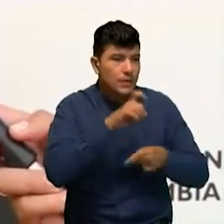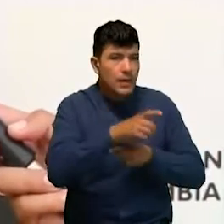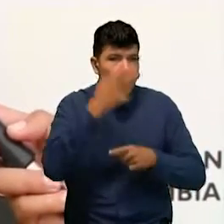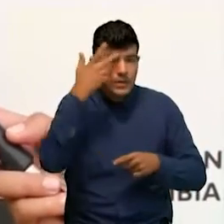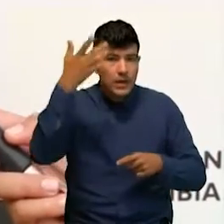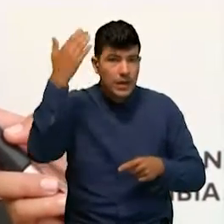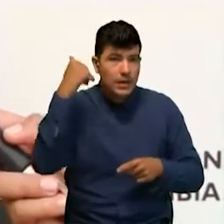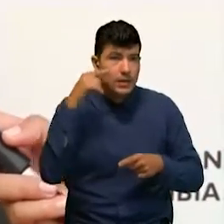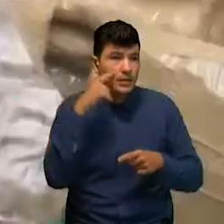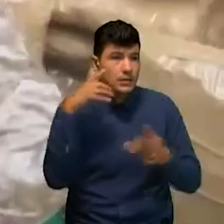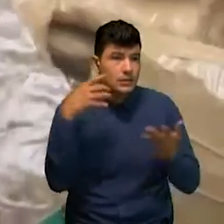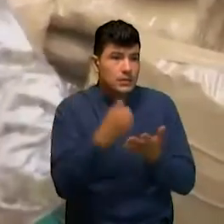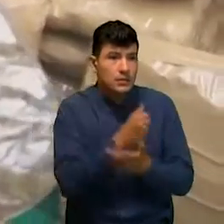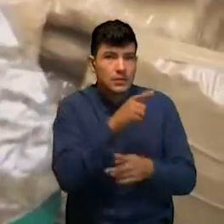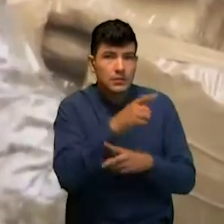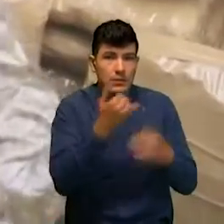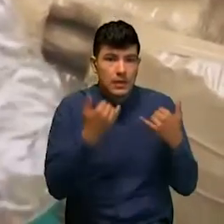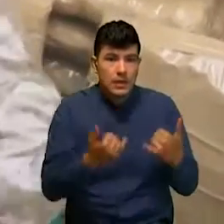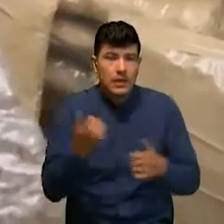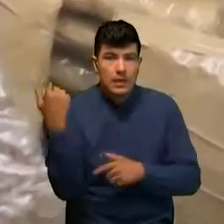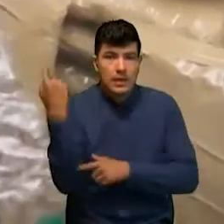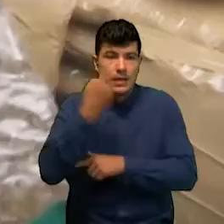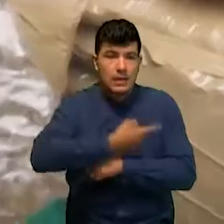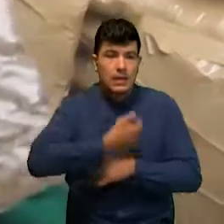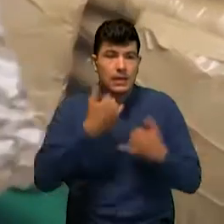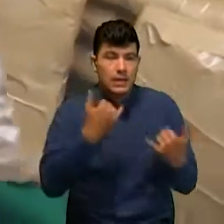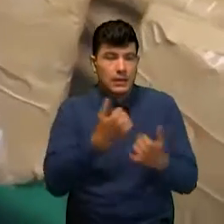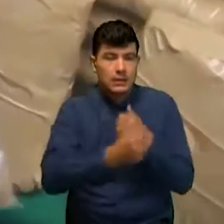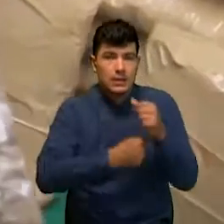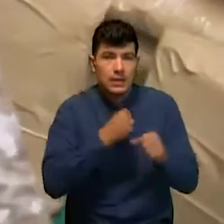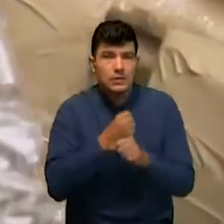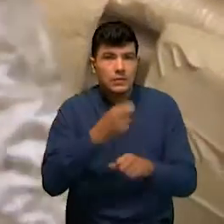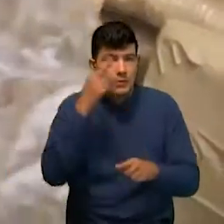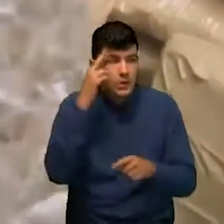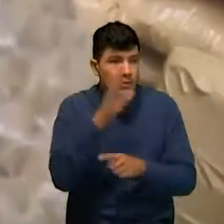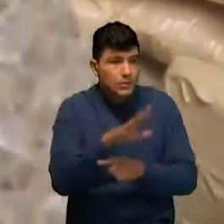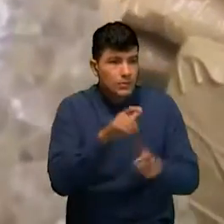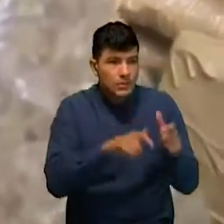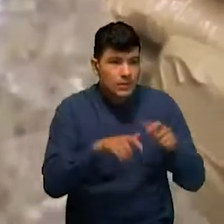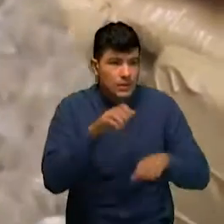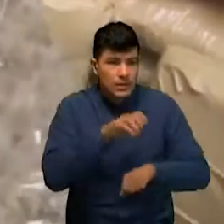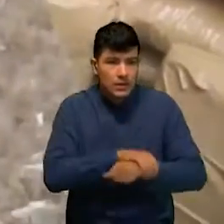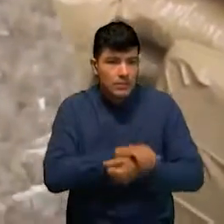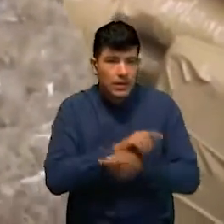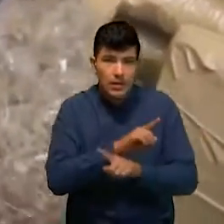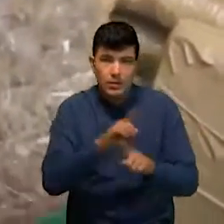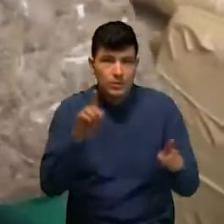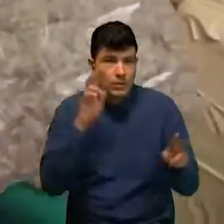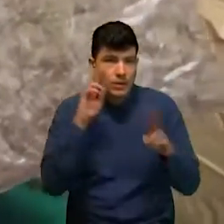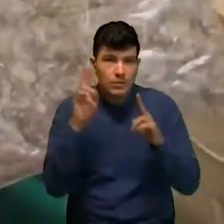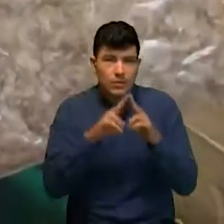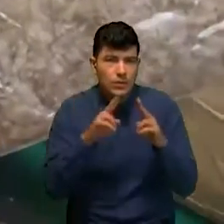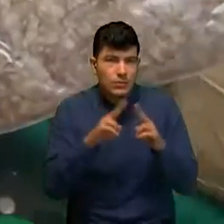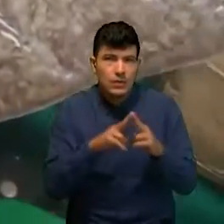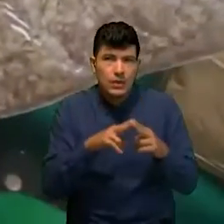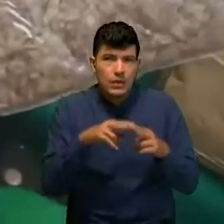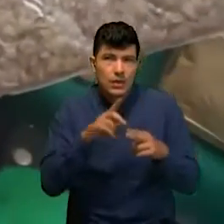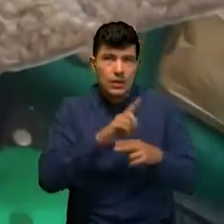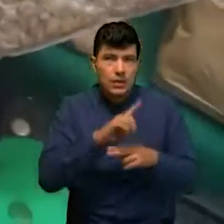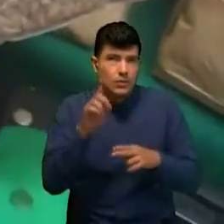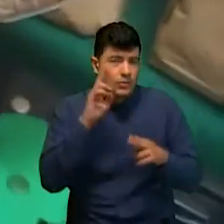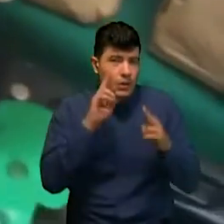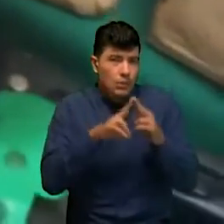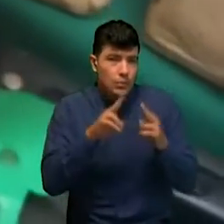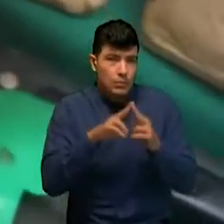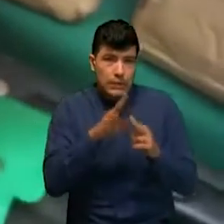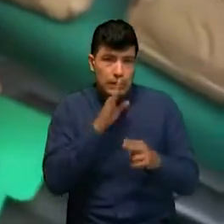que hemos efectuado durante todo lo corrido del año por este hecho no hubo capturas se desconoce el destinatario de la narco encomienda